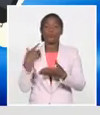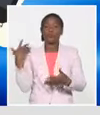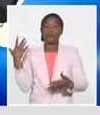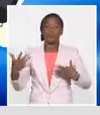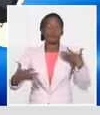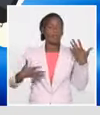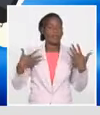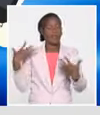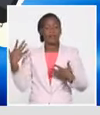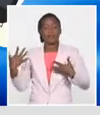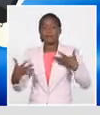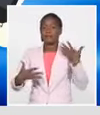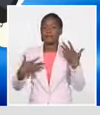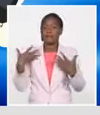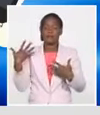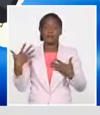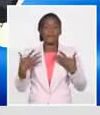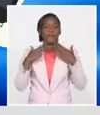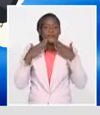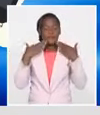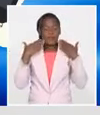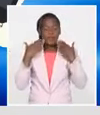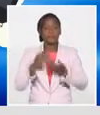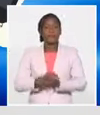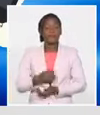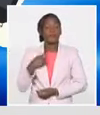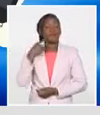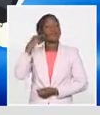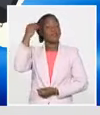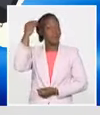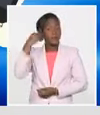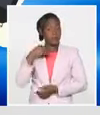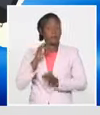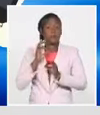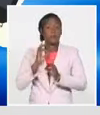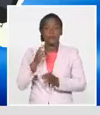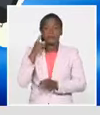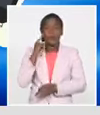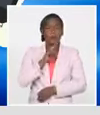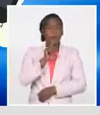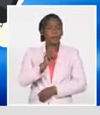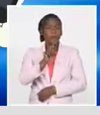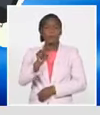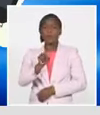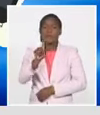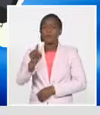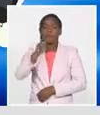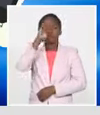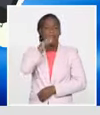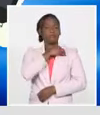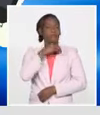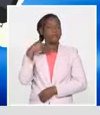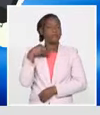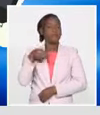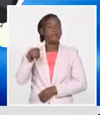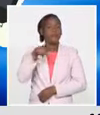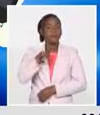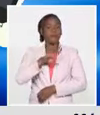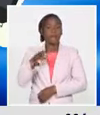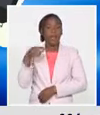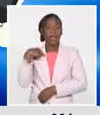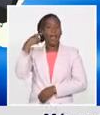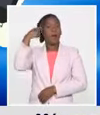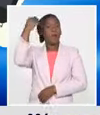3. También sabemos, me han comentado los doctores aquí presentes, que ya se encuentra en